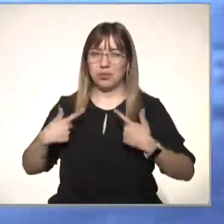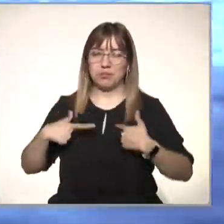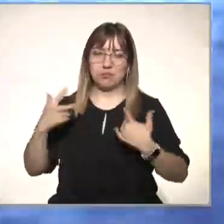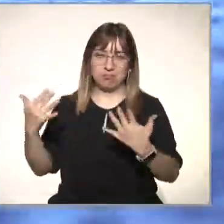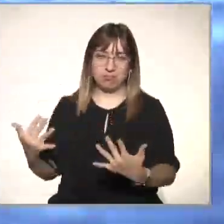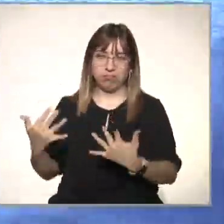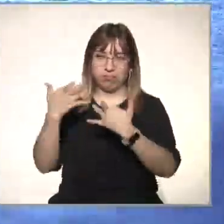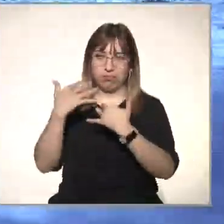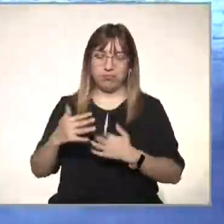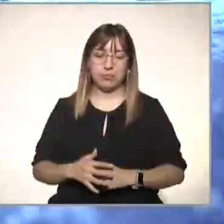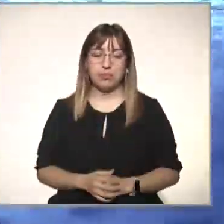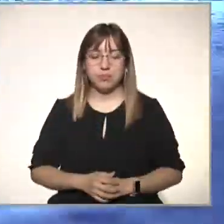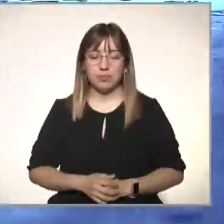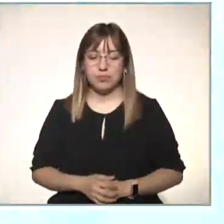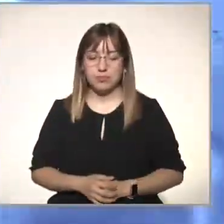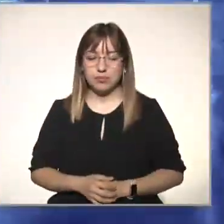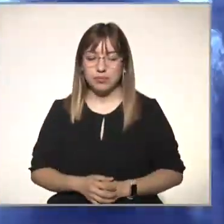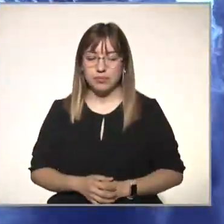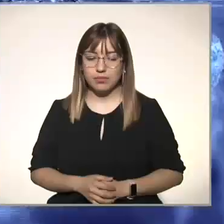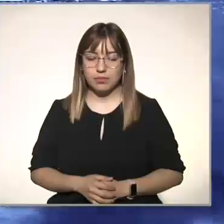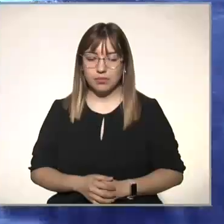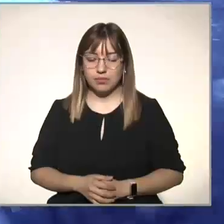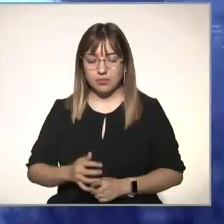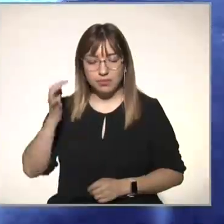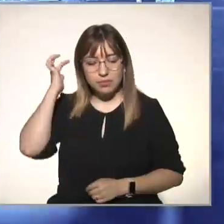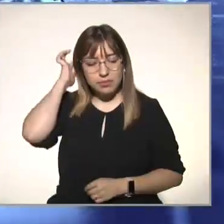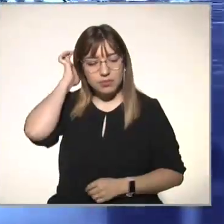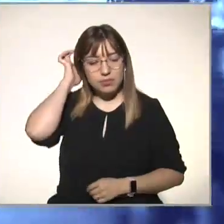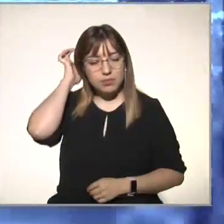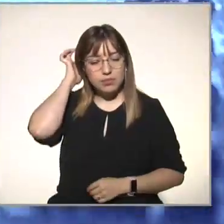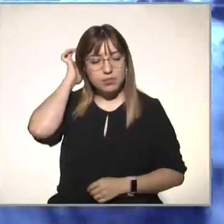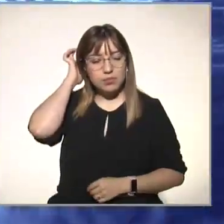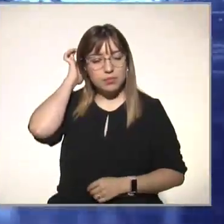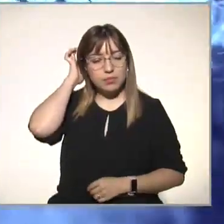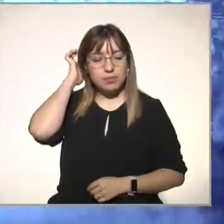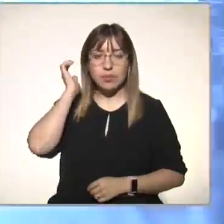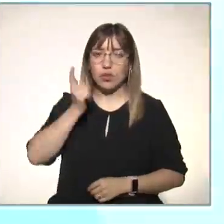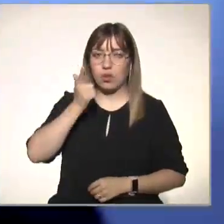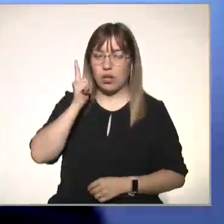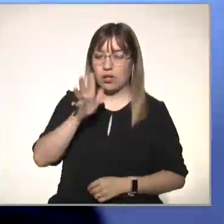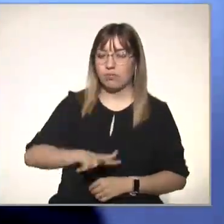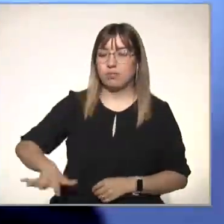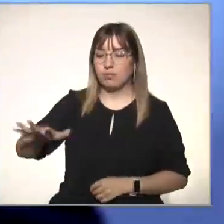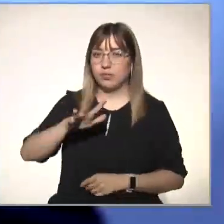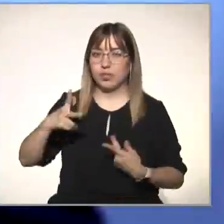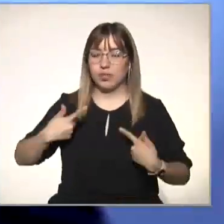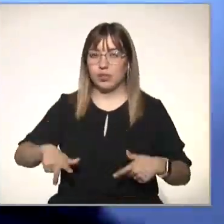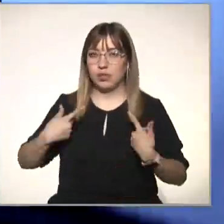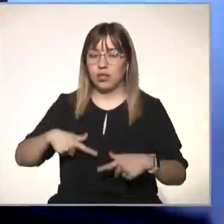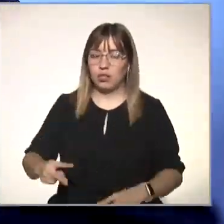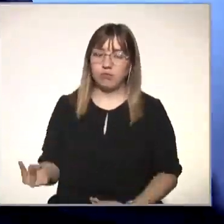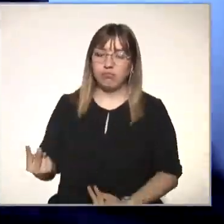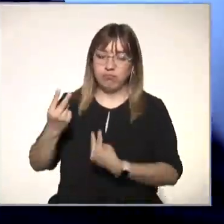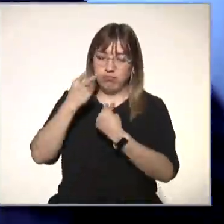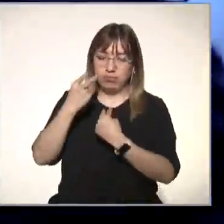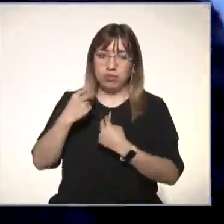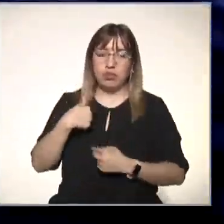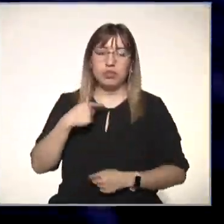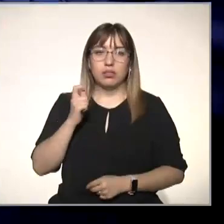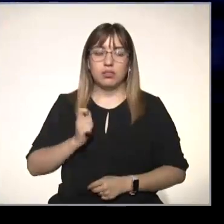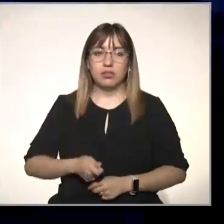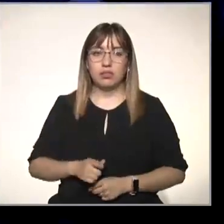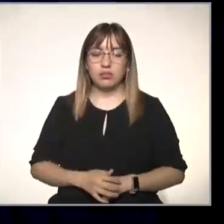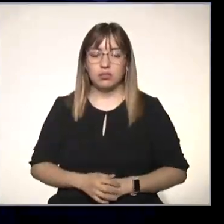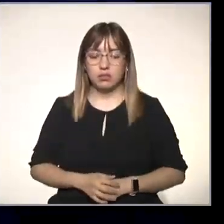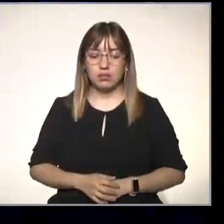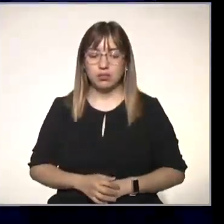El cómo quiero ser vista... Pues me gustaría que la gente me percibiese como, pues no sé,